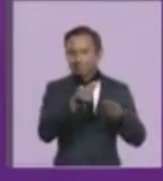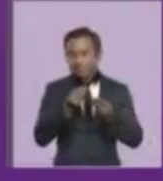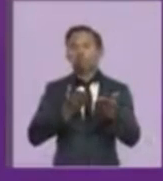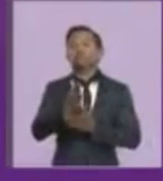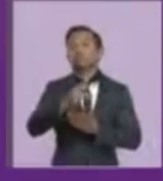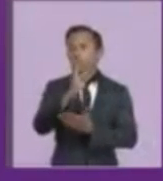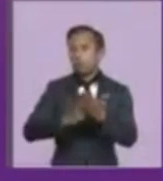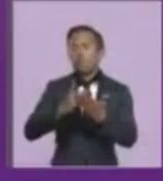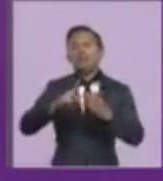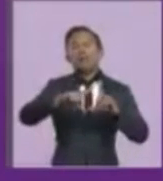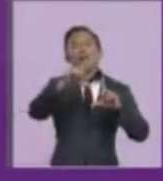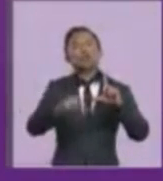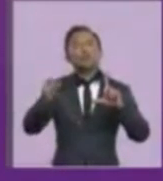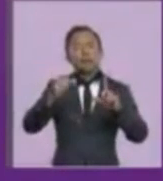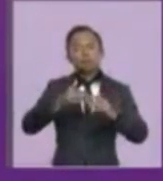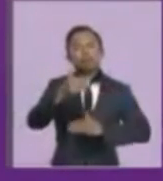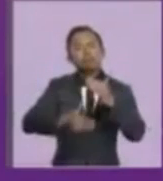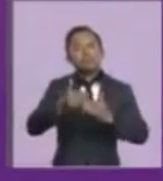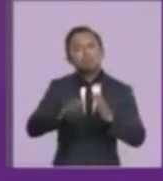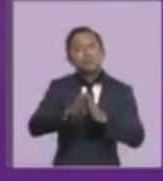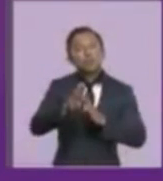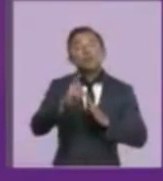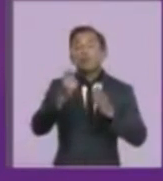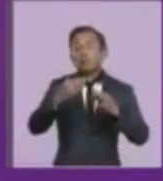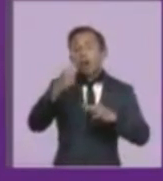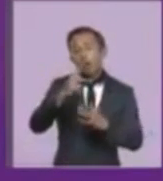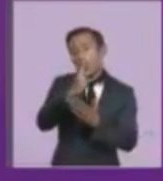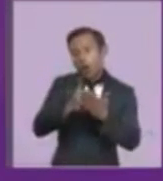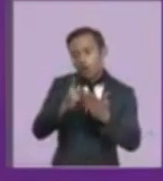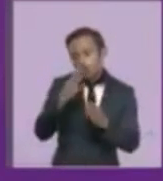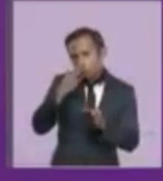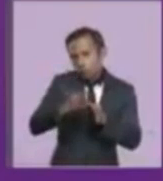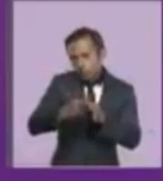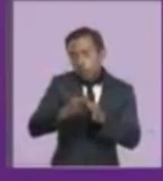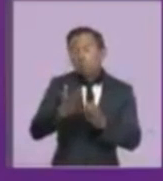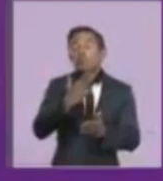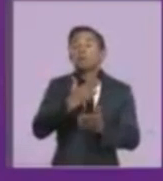de Desarrollo para que el programa de gobierno se pueda cumplir. E igual que